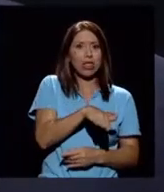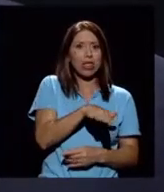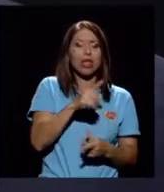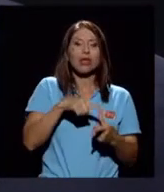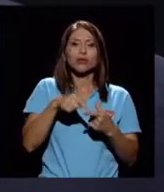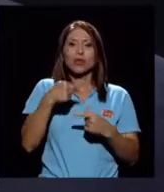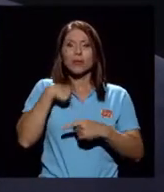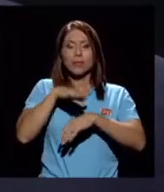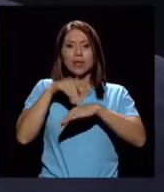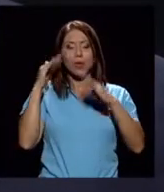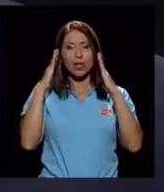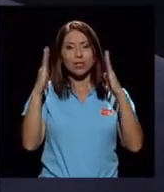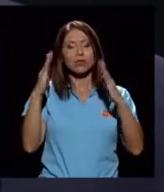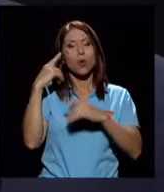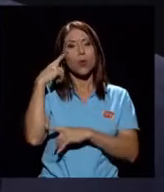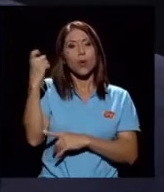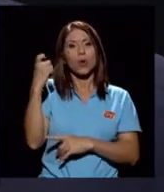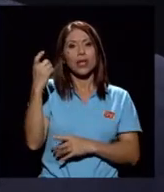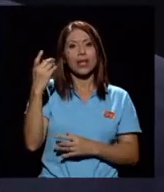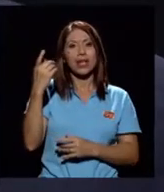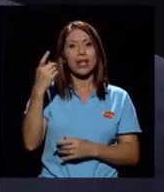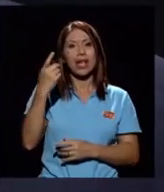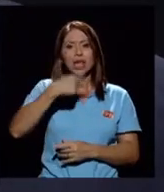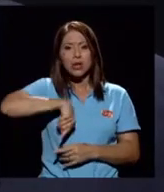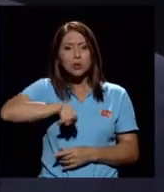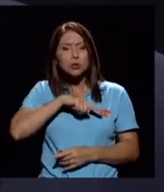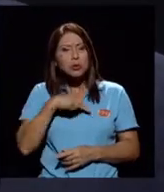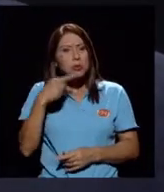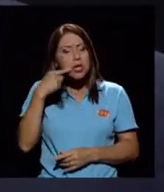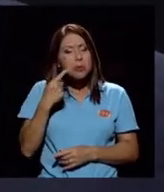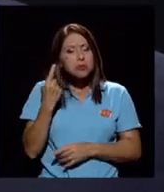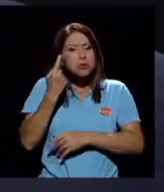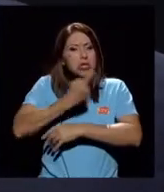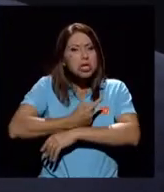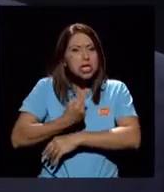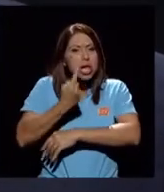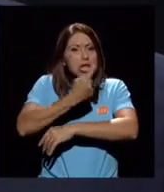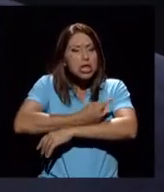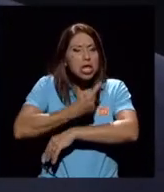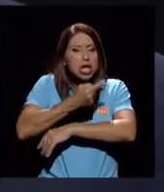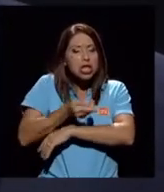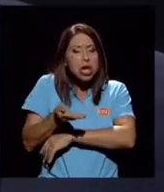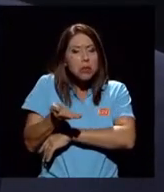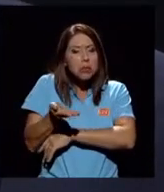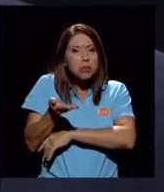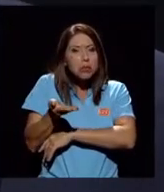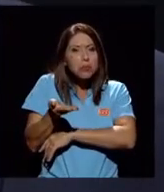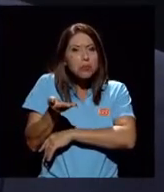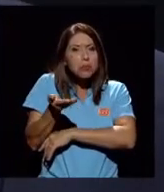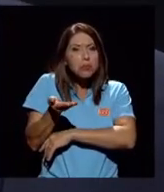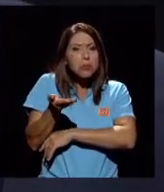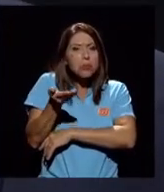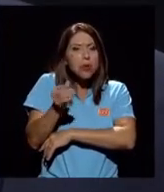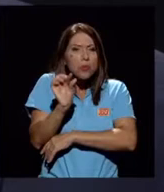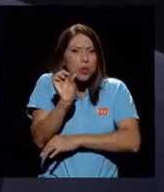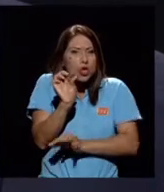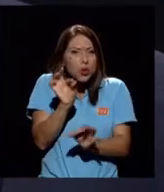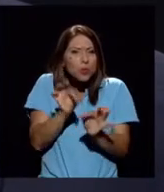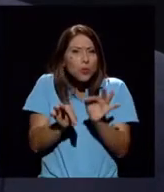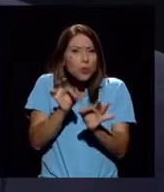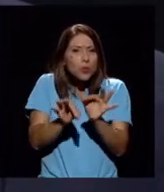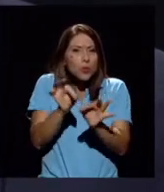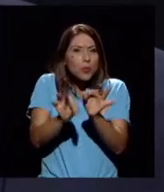teníamos cuando apreciaciones muy pequeñitas día a día después empezó a incrementar un poco ya en a principios de